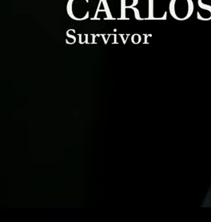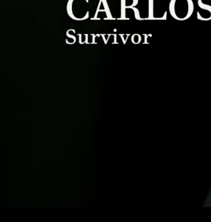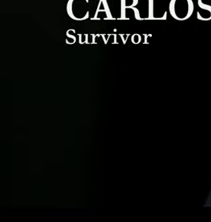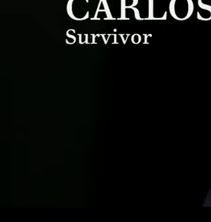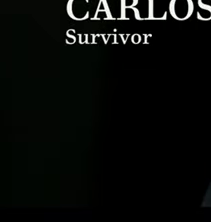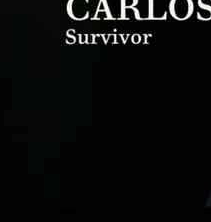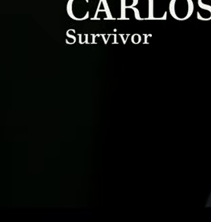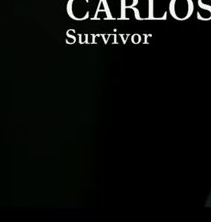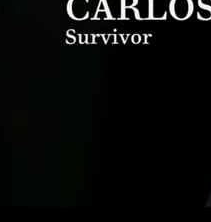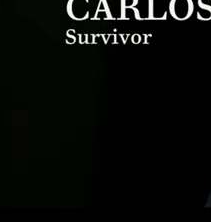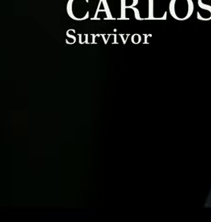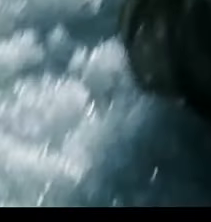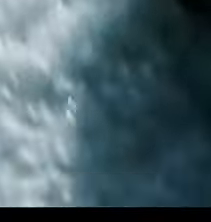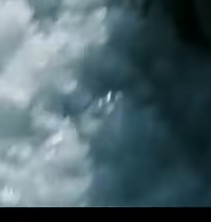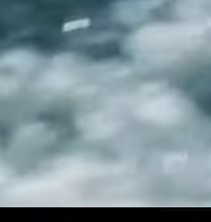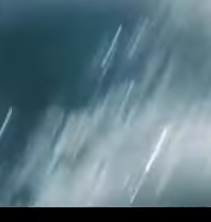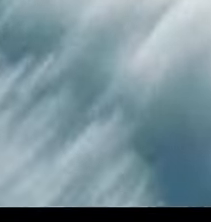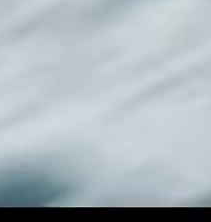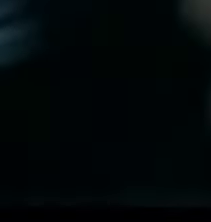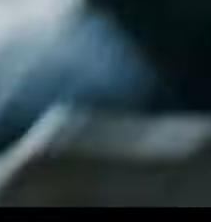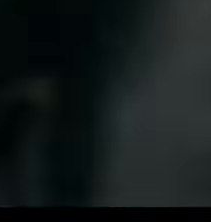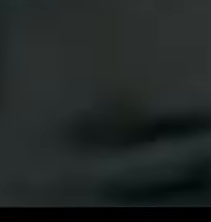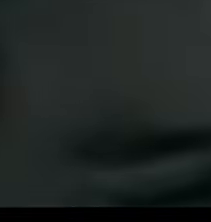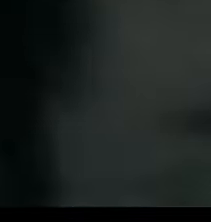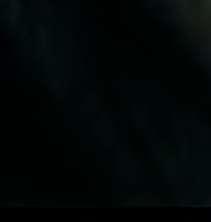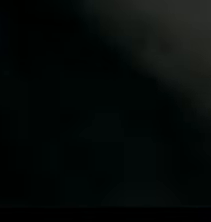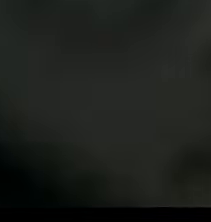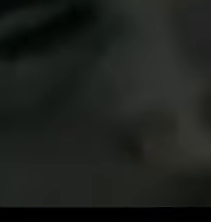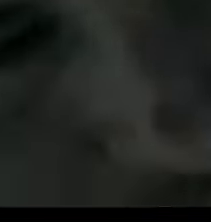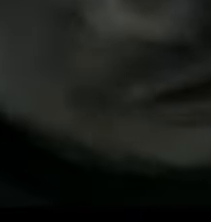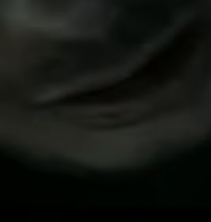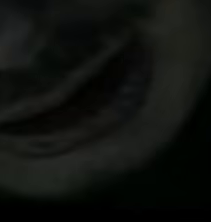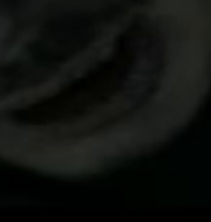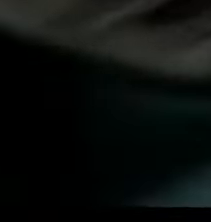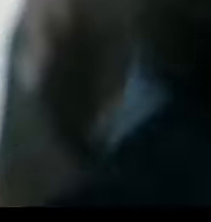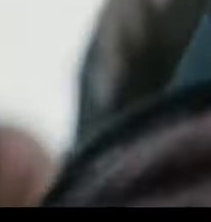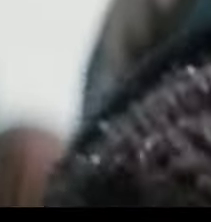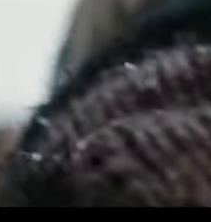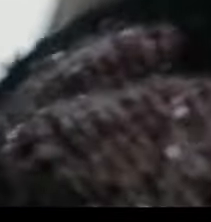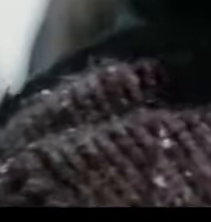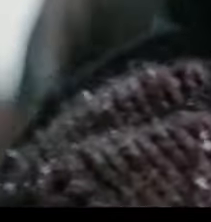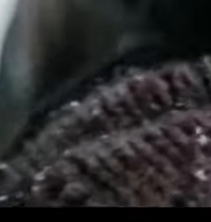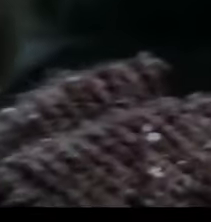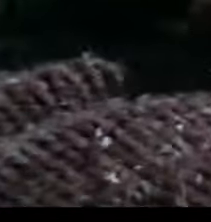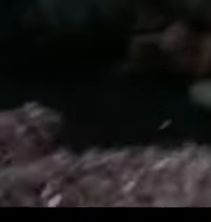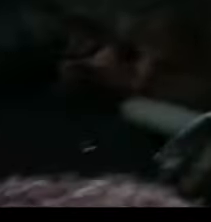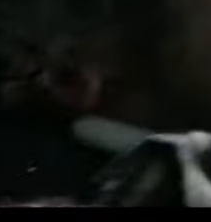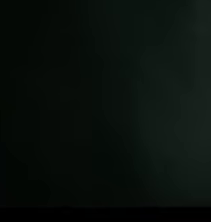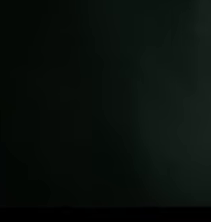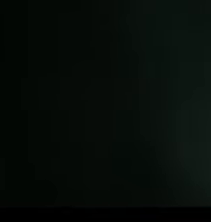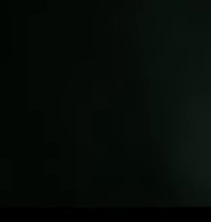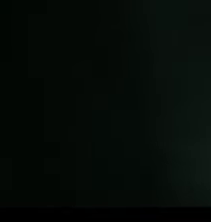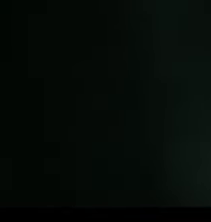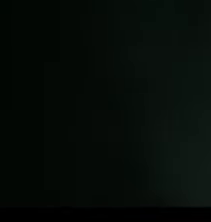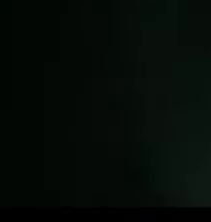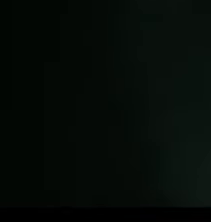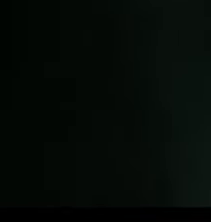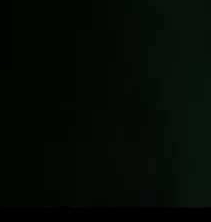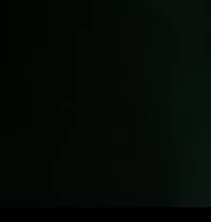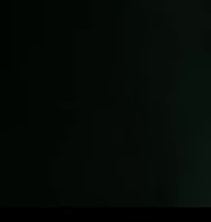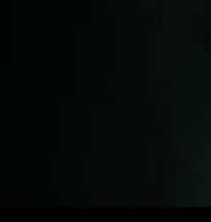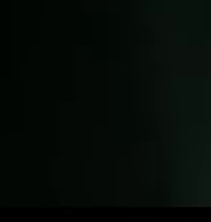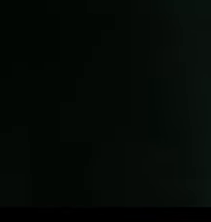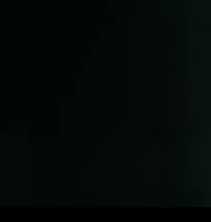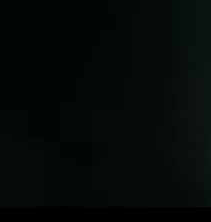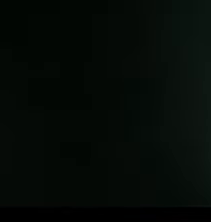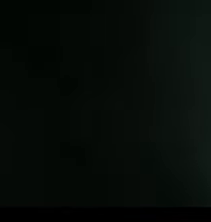impresionante de lo que nosotros vivimos. De una historia muy dura, pero una historia brutal de amistad y de solidaridad y de